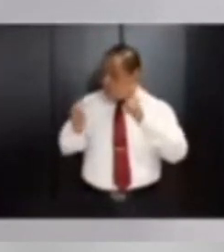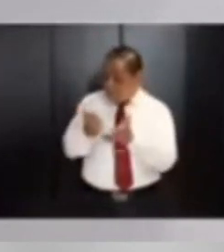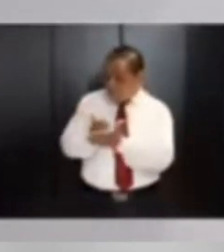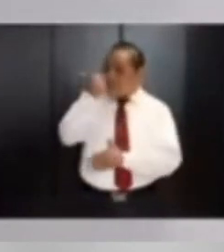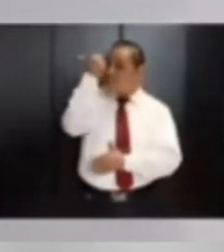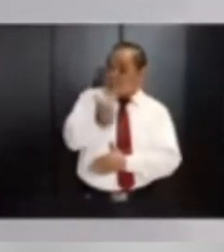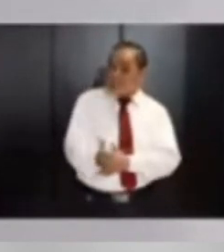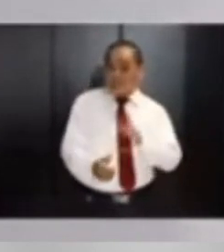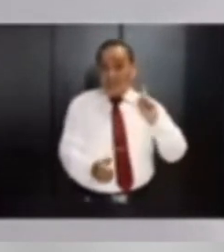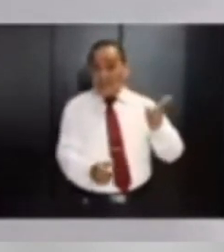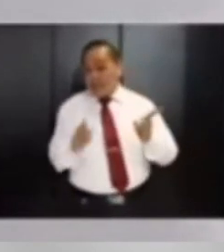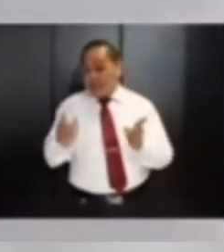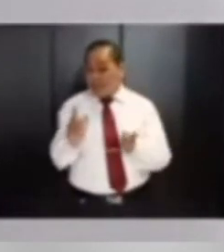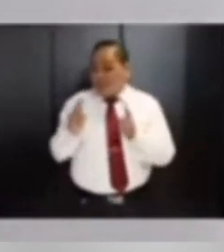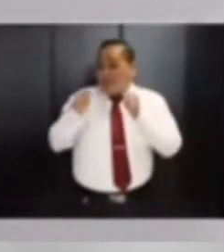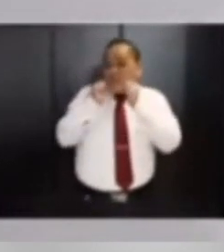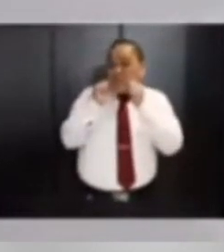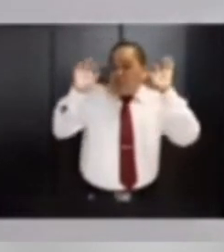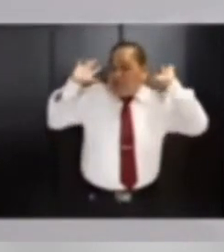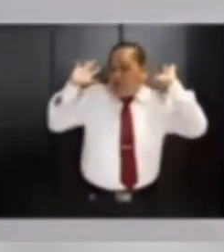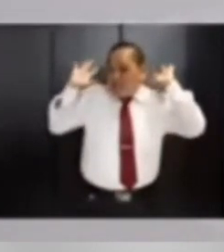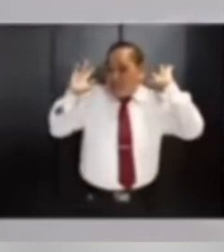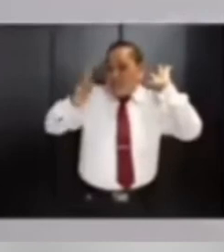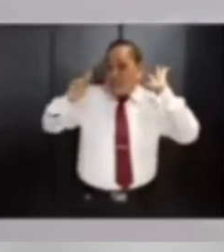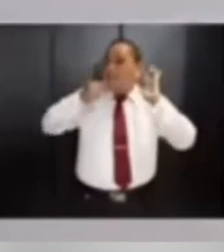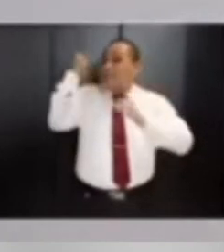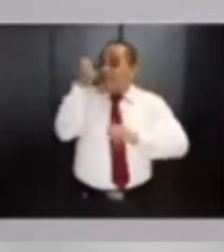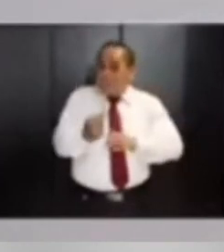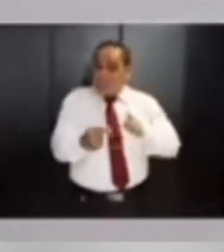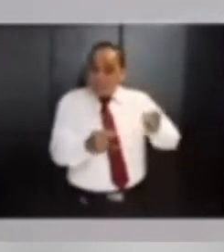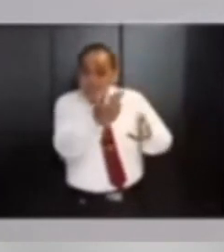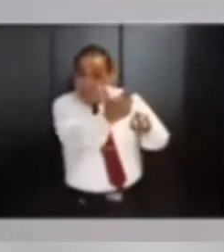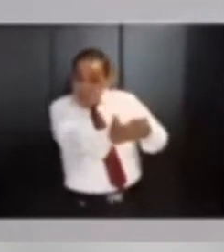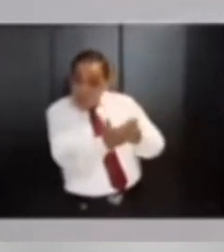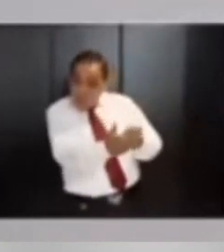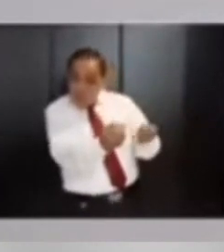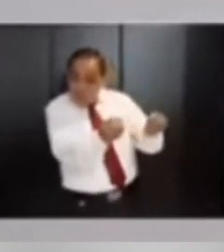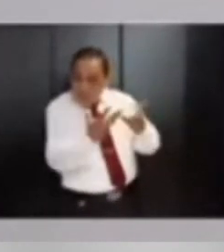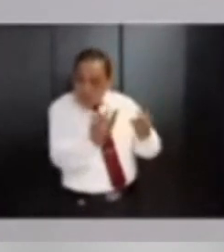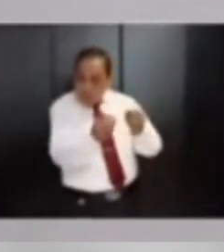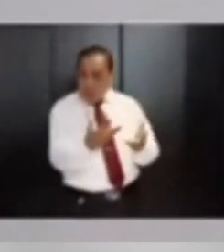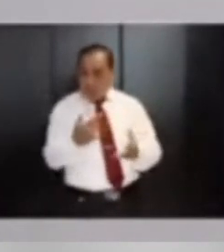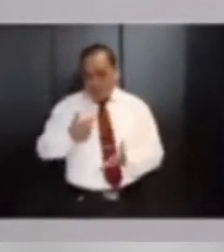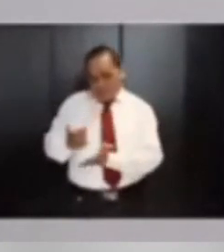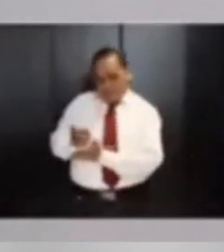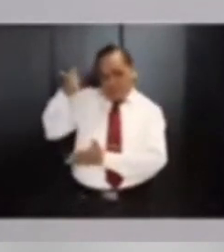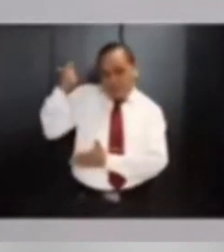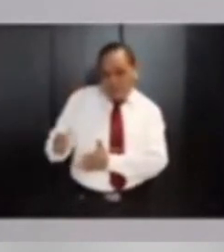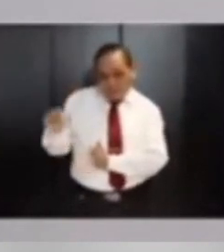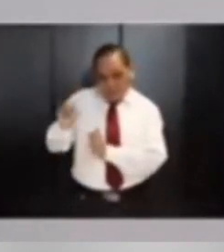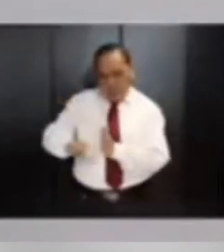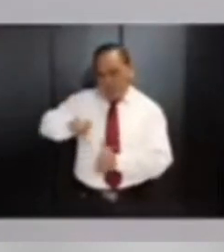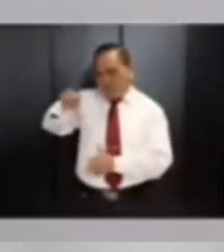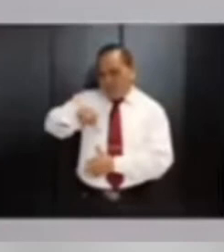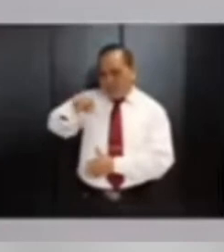y la power semana por el comité proyecto al día me hablan de eso se habla es el punto proveedor que de comprensión de cámara me aliviará y te lo pago el otro mes o